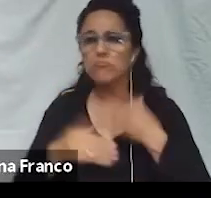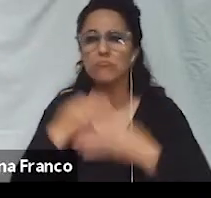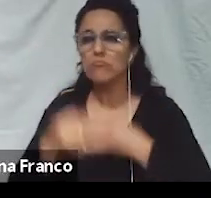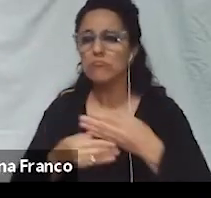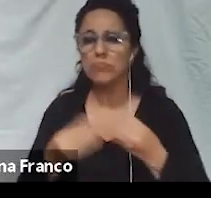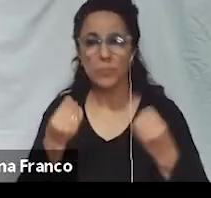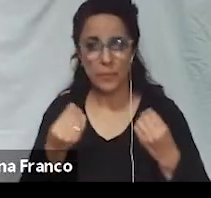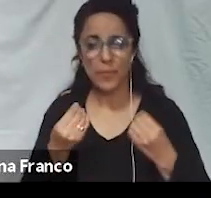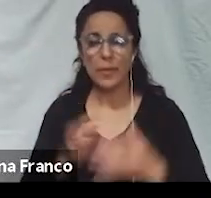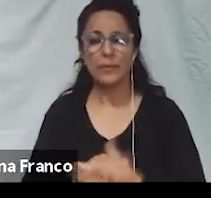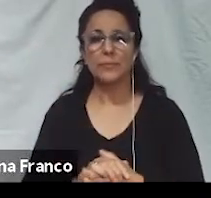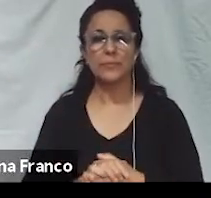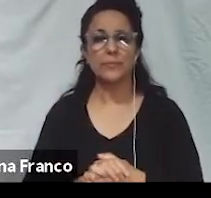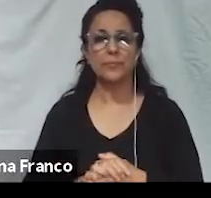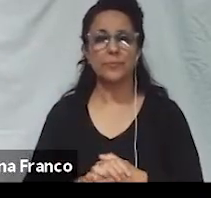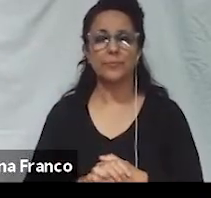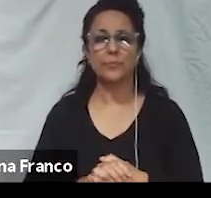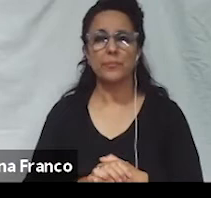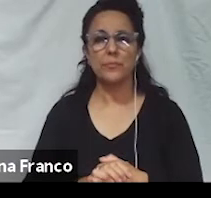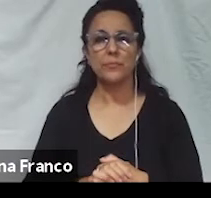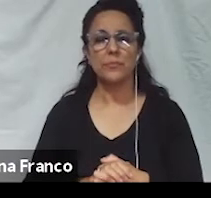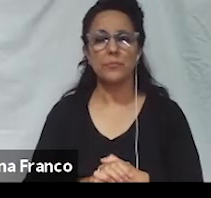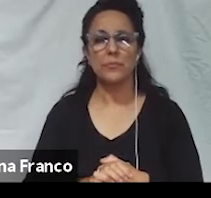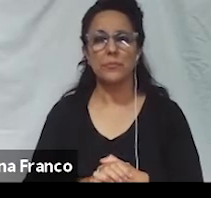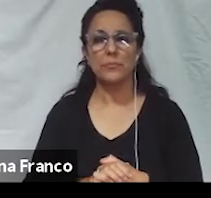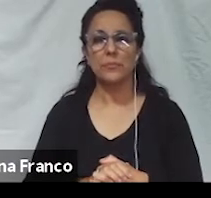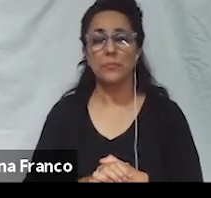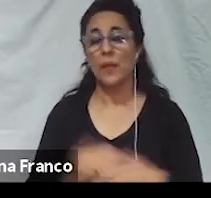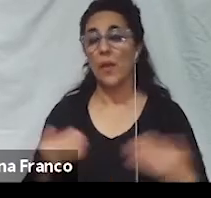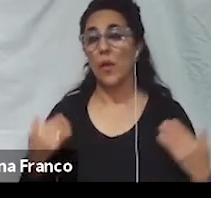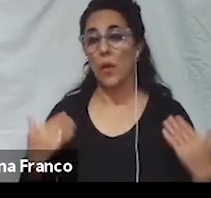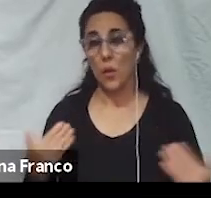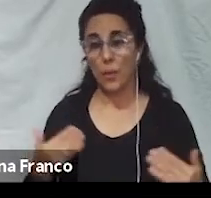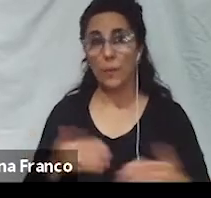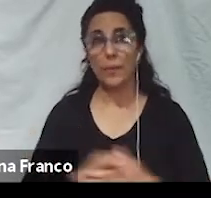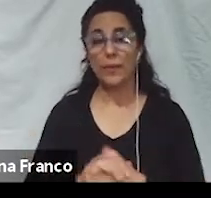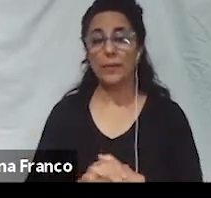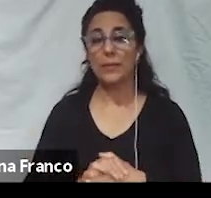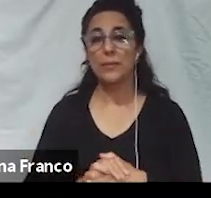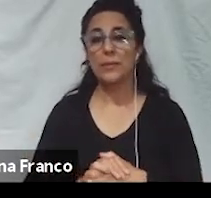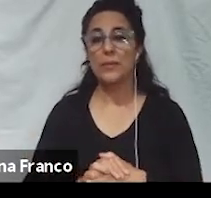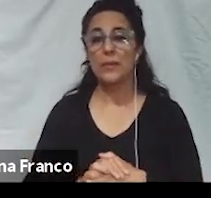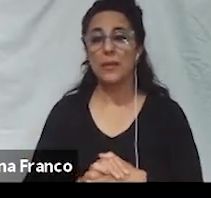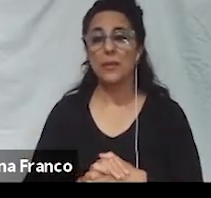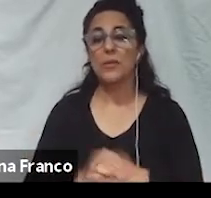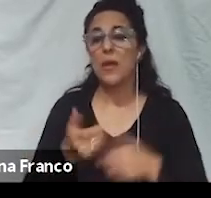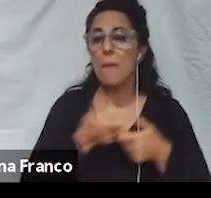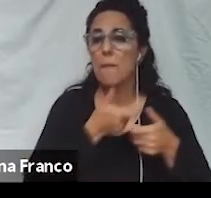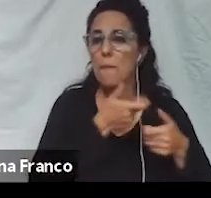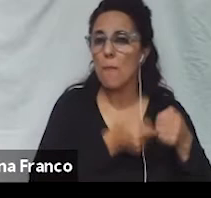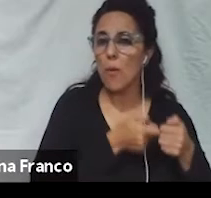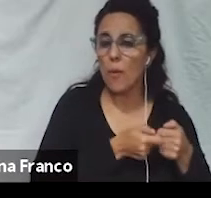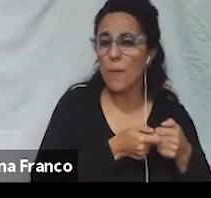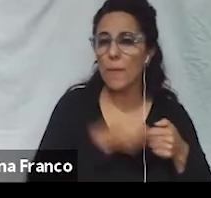usar correctamente este lenguaje de estructurado, y obviamente si nos dedicamos a la parte mobile